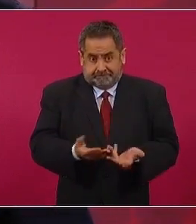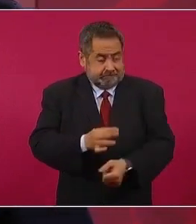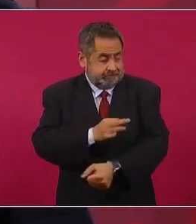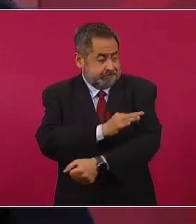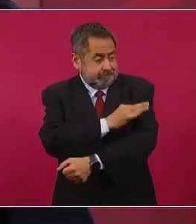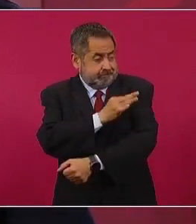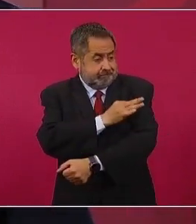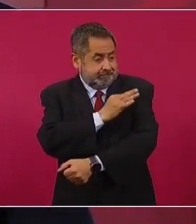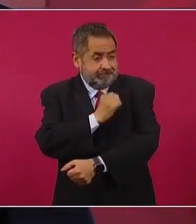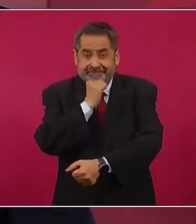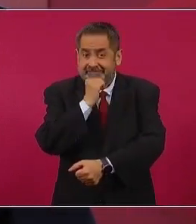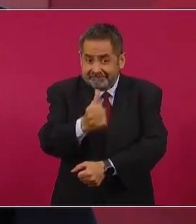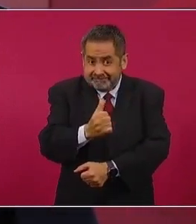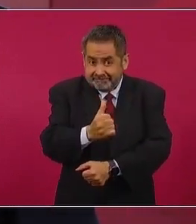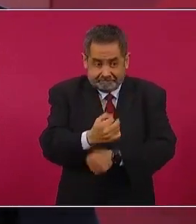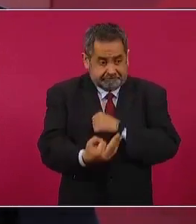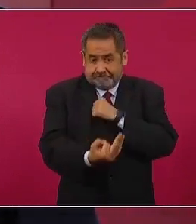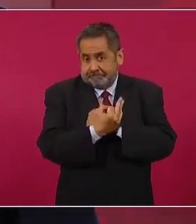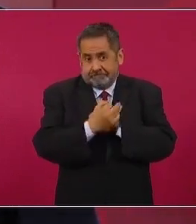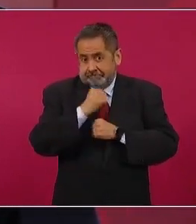muy desprotegido.